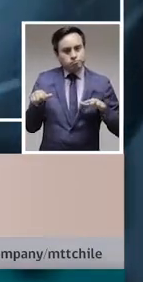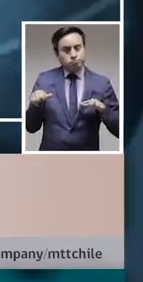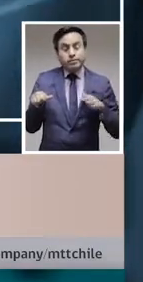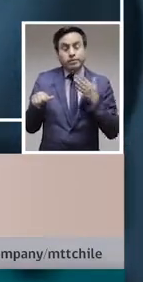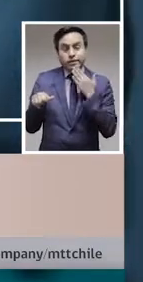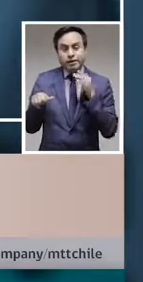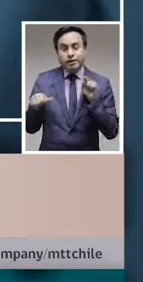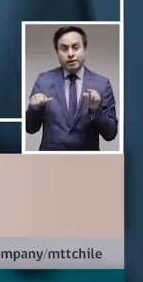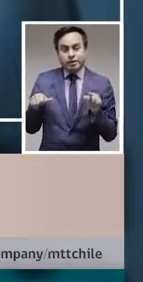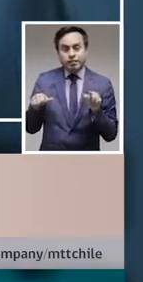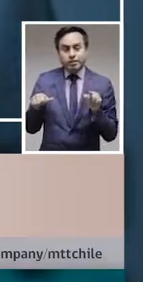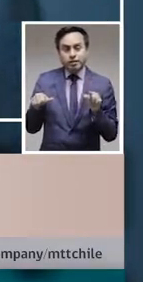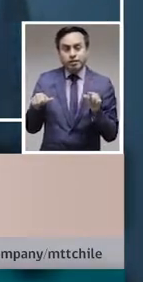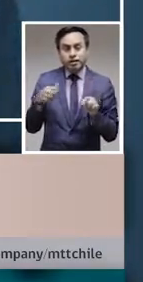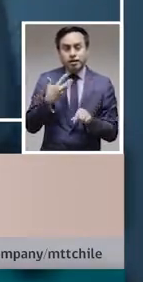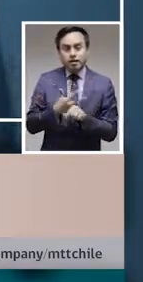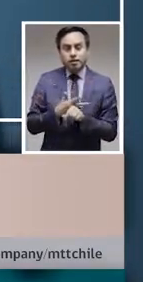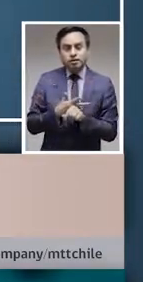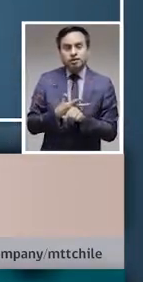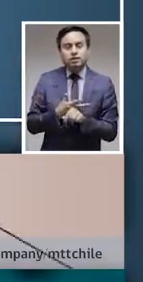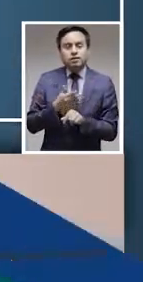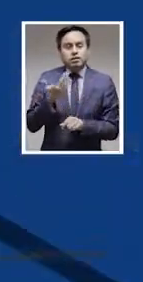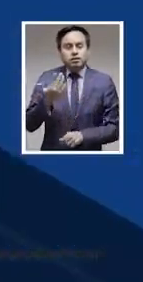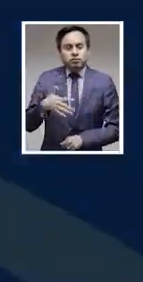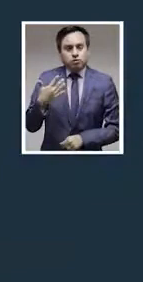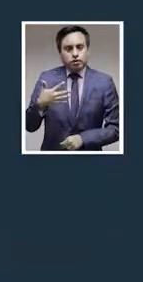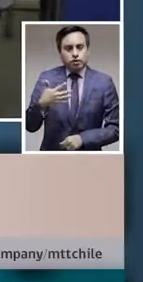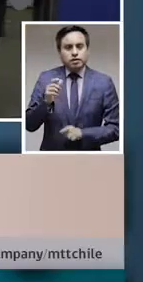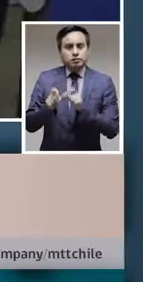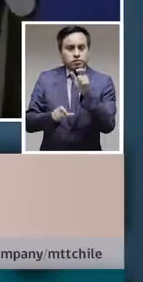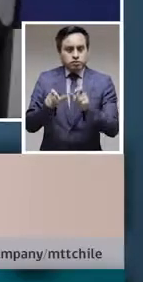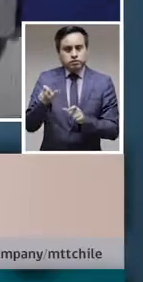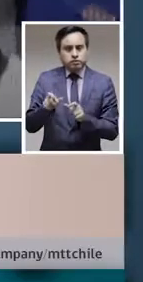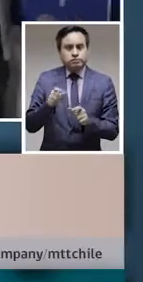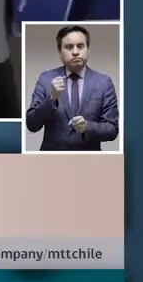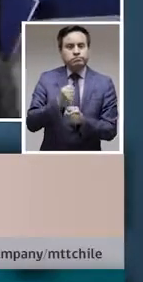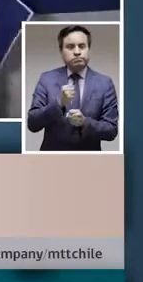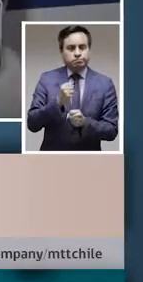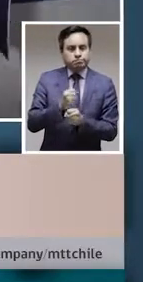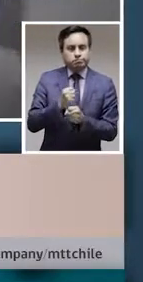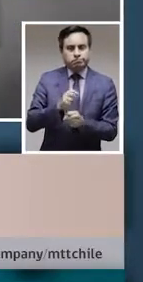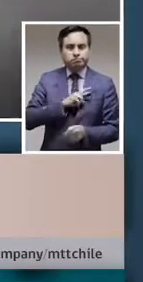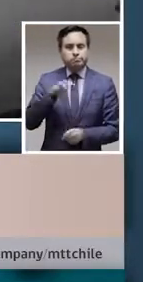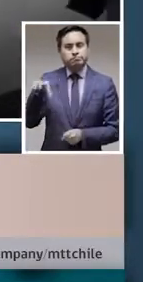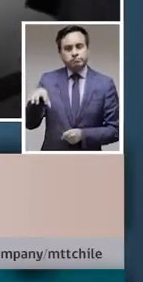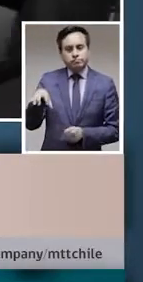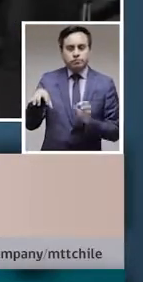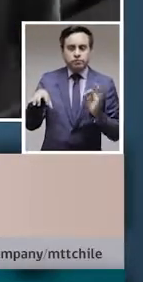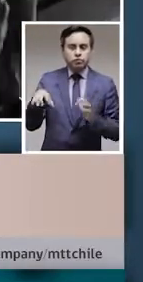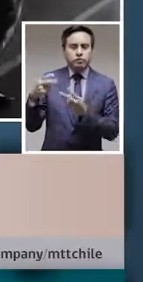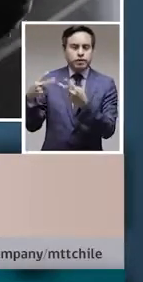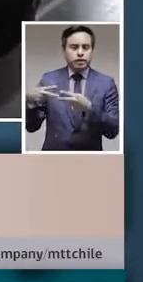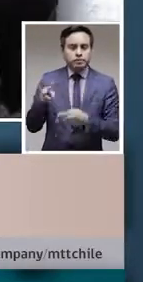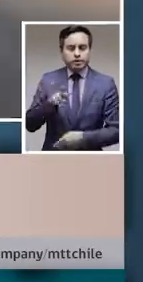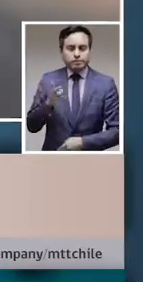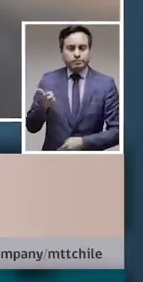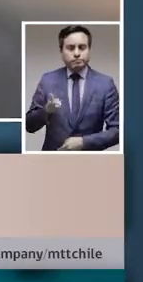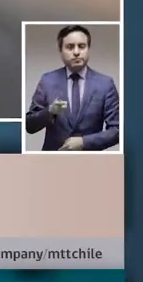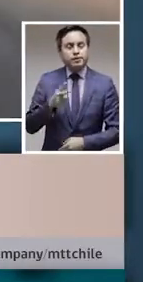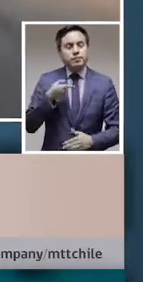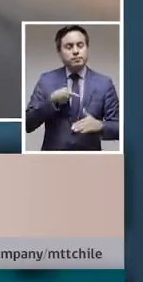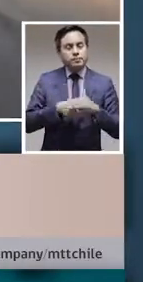que también concentran a una cantidad importante de personas que trabajan en Valparaíso o en Viña del Mar.